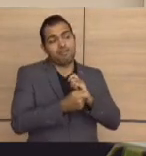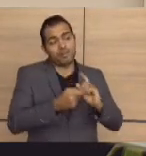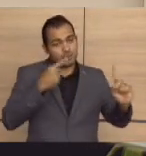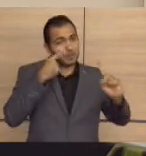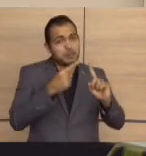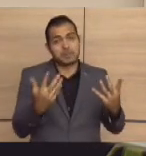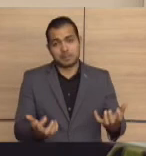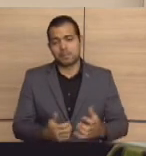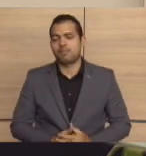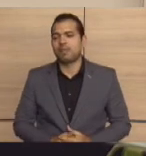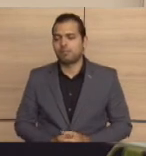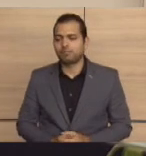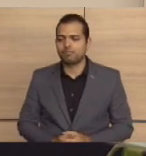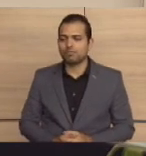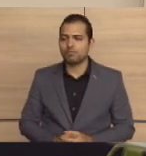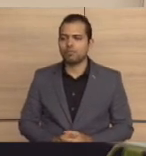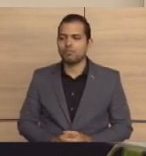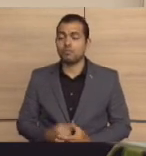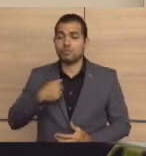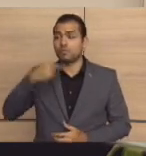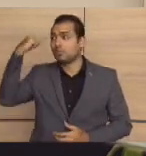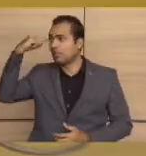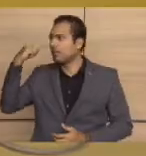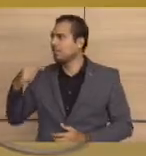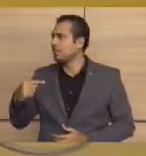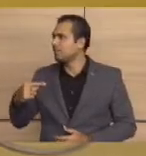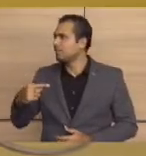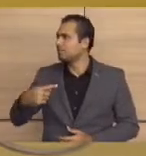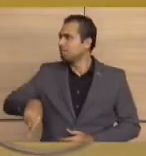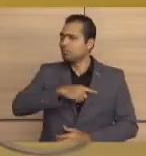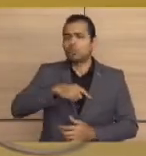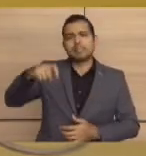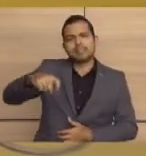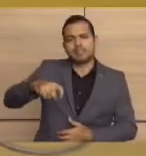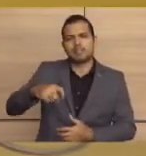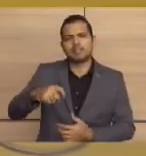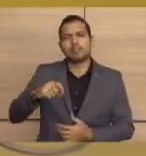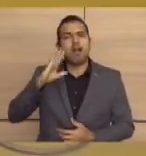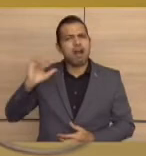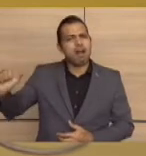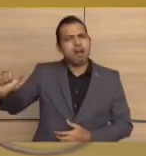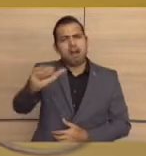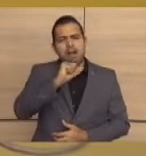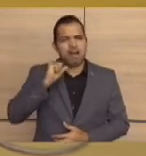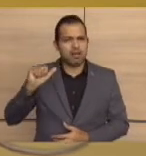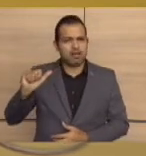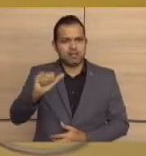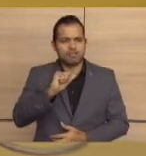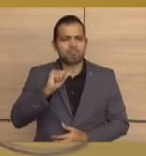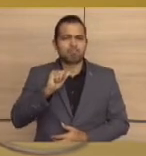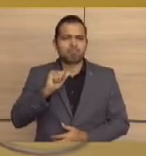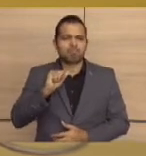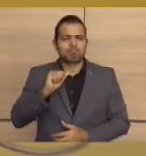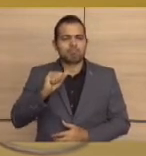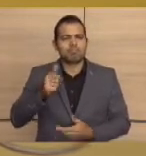creo yo que necesitamos para que las mujeres se nos escuche? Yo creo que es empatía. Hace poco estuve en los 60 años del